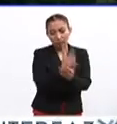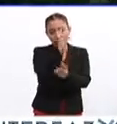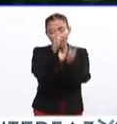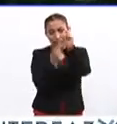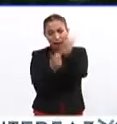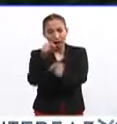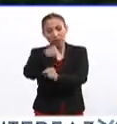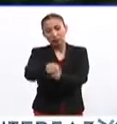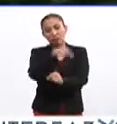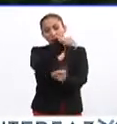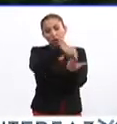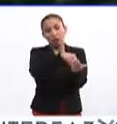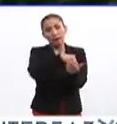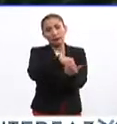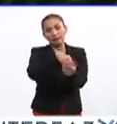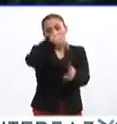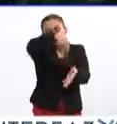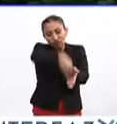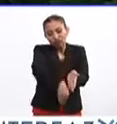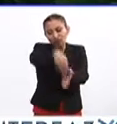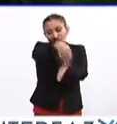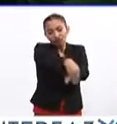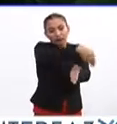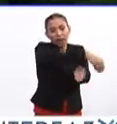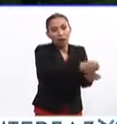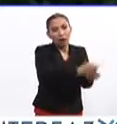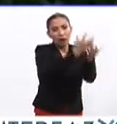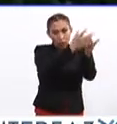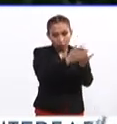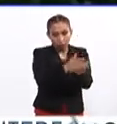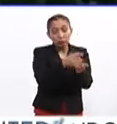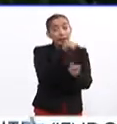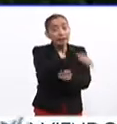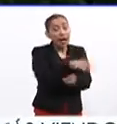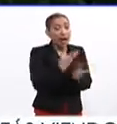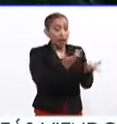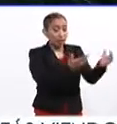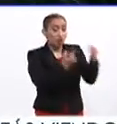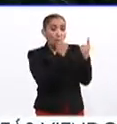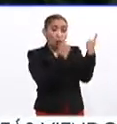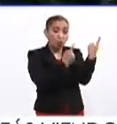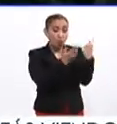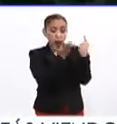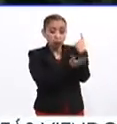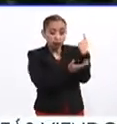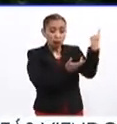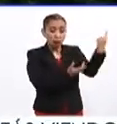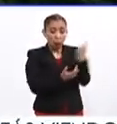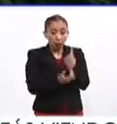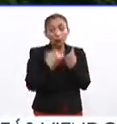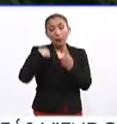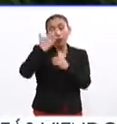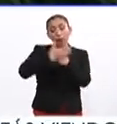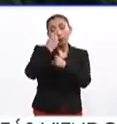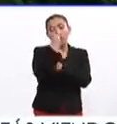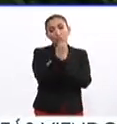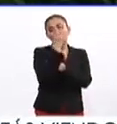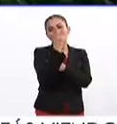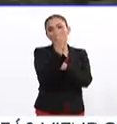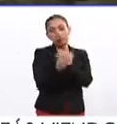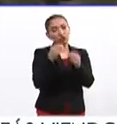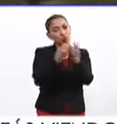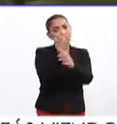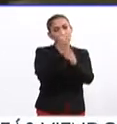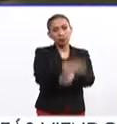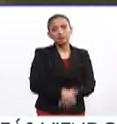quien en donde lo siembran, cuántos son los que van a poner. Ya si lo siembras ya sigue, si cortas uno ya al año que viene ya van creciendo 3 o